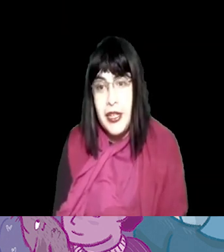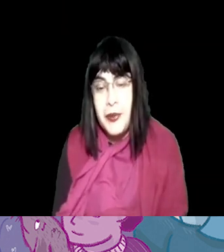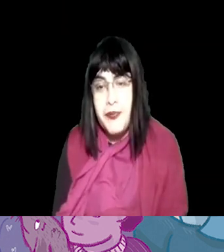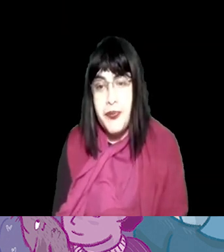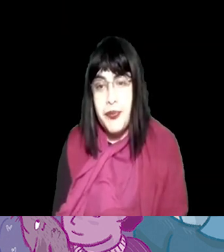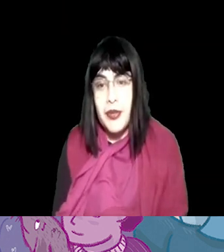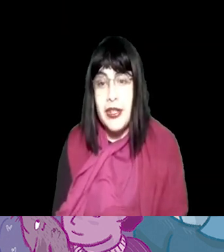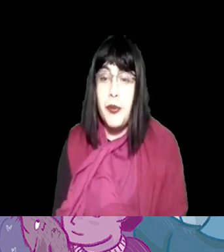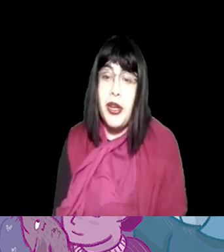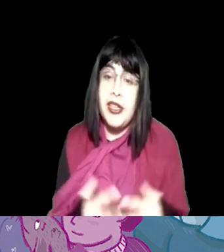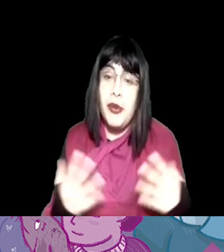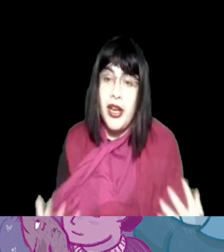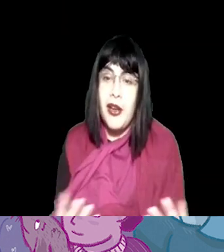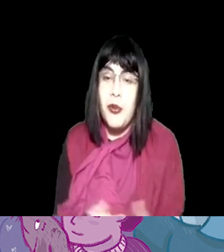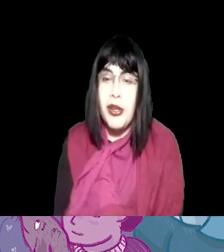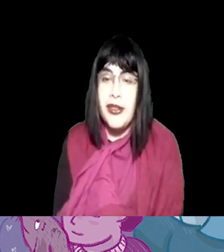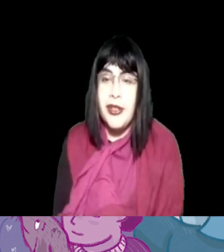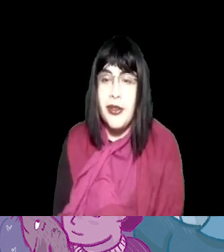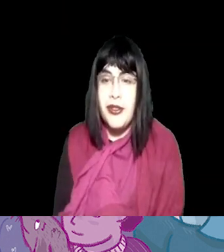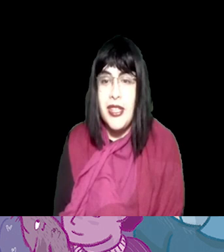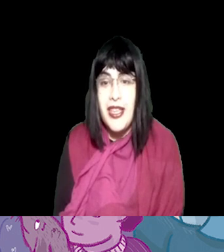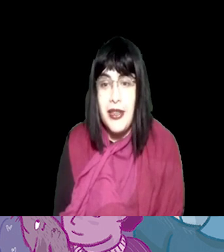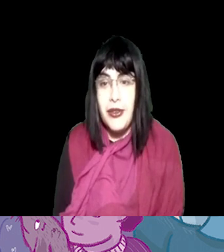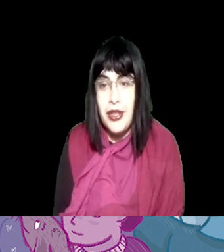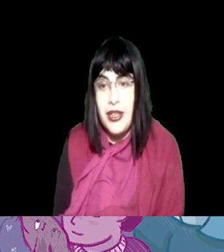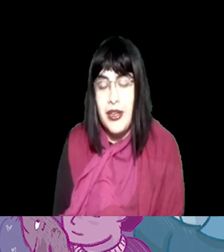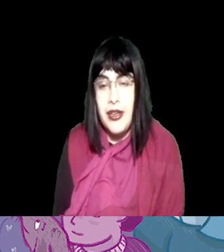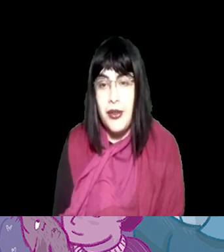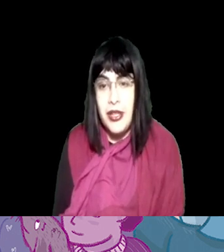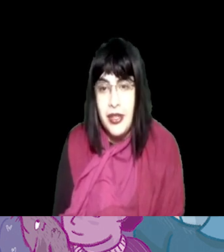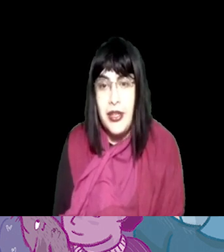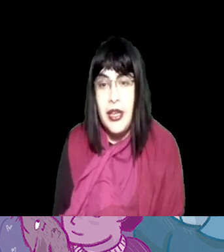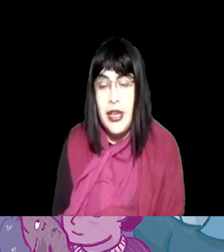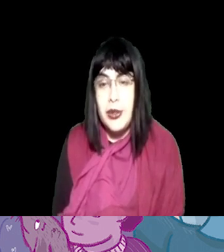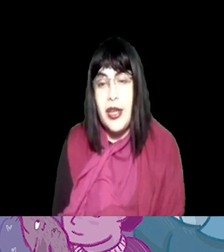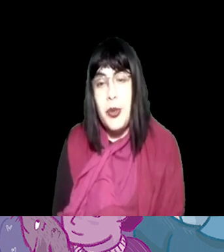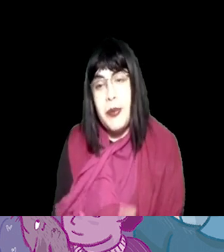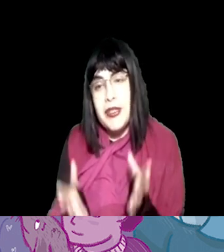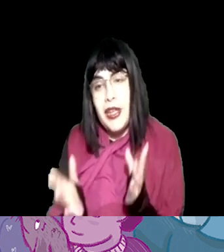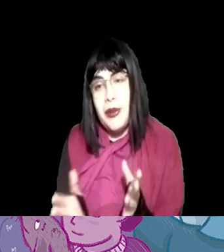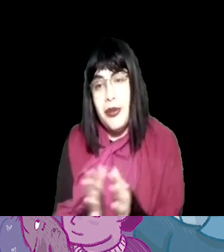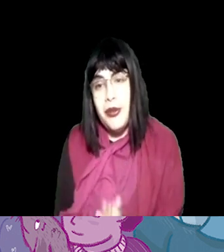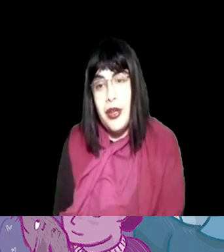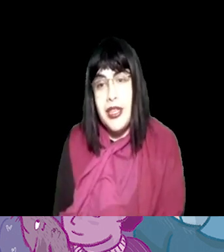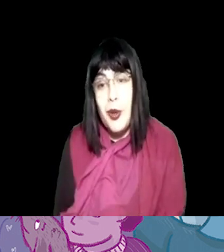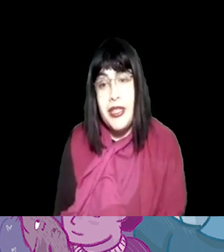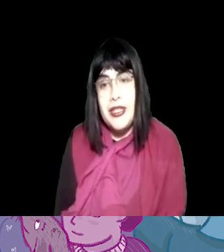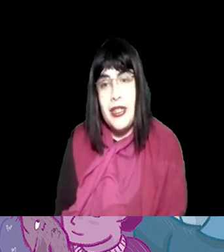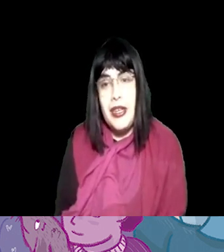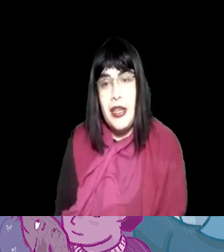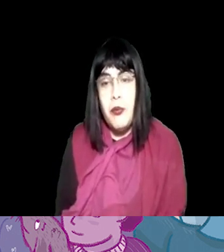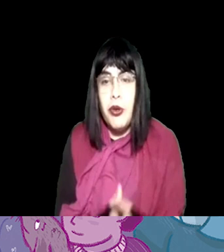2022, razón por la que estamos acá conmemorando estos 7 años de OTD, donde hemos repasado aquí